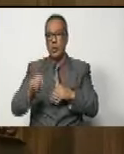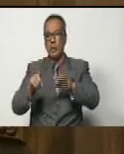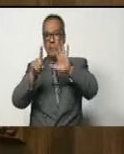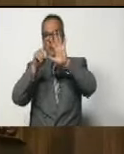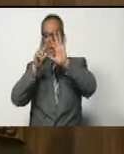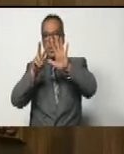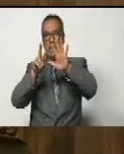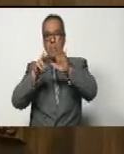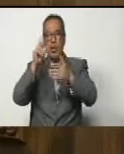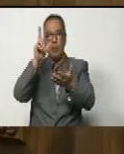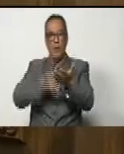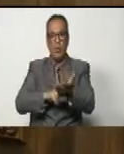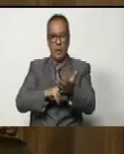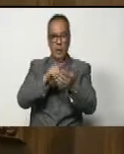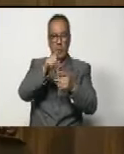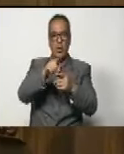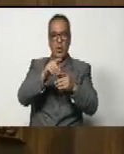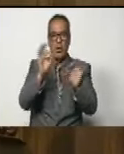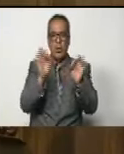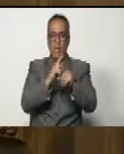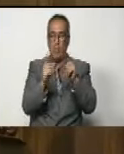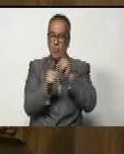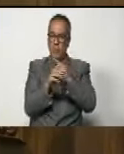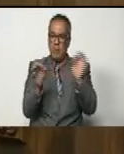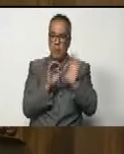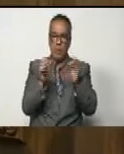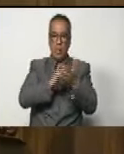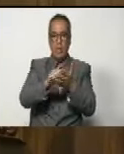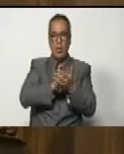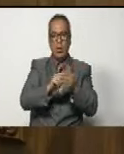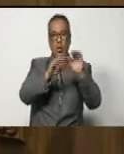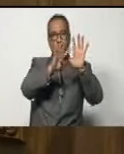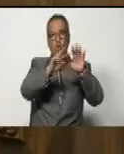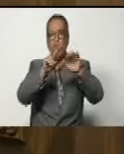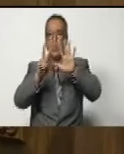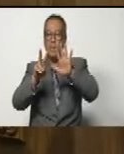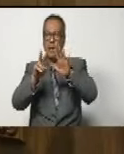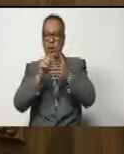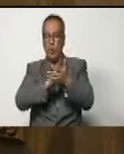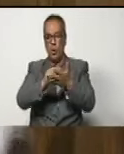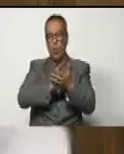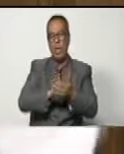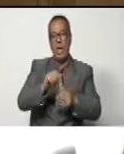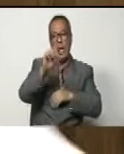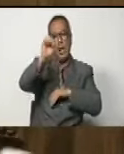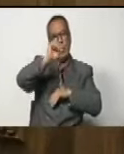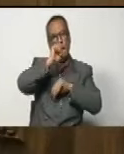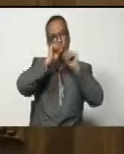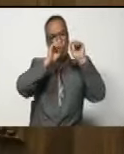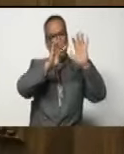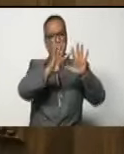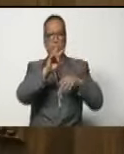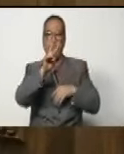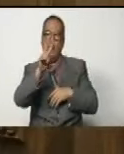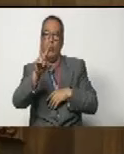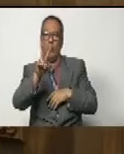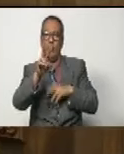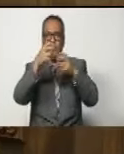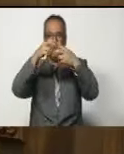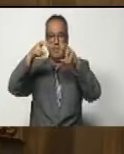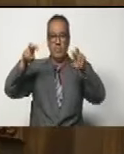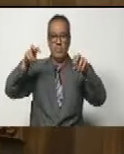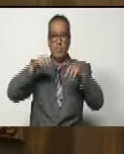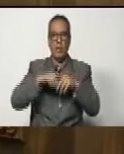117º, se sugiere aprobar sin modificación el contenido del artículo 92, el cual queda redactado en los siguientes términos.